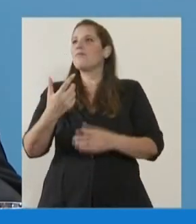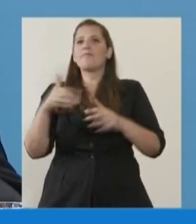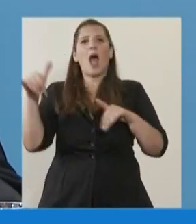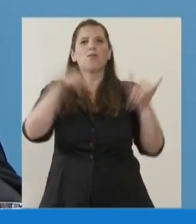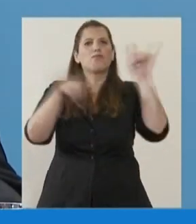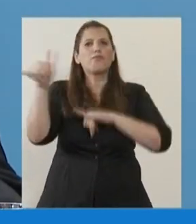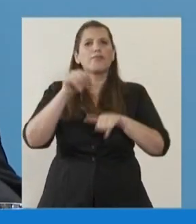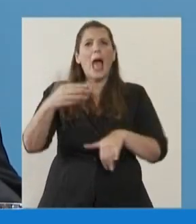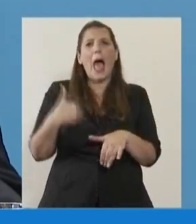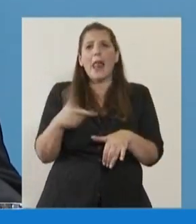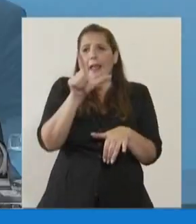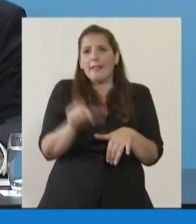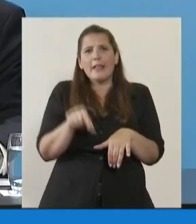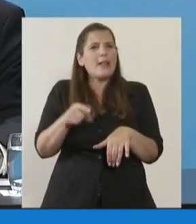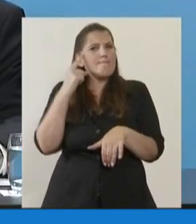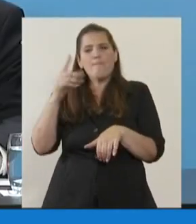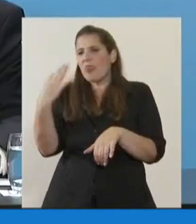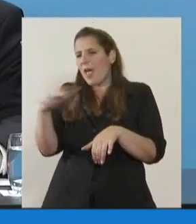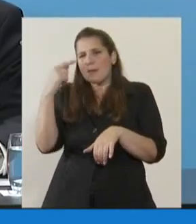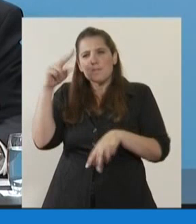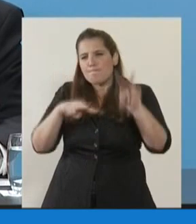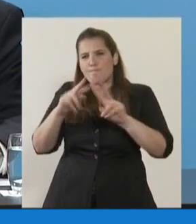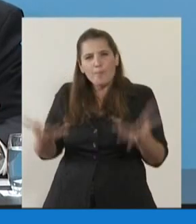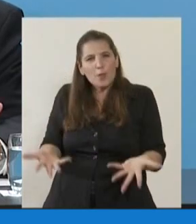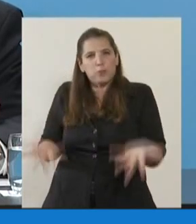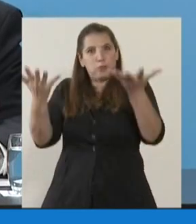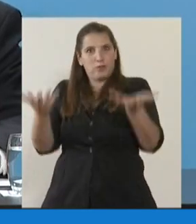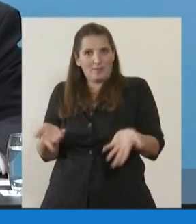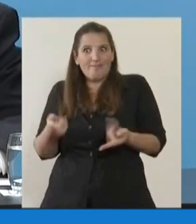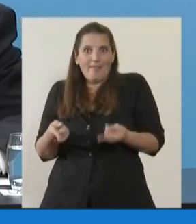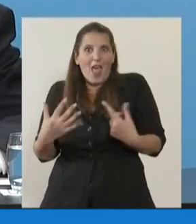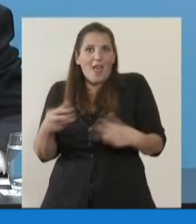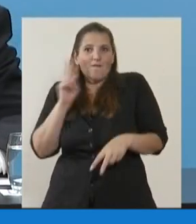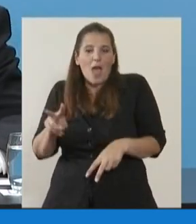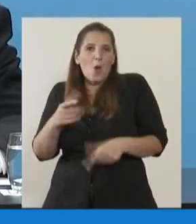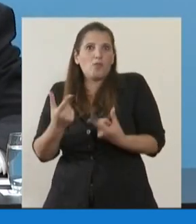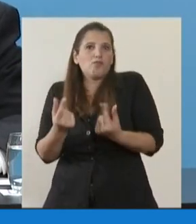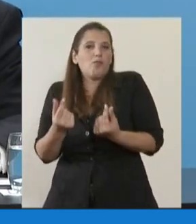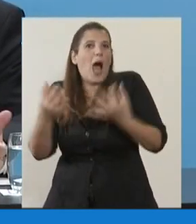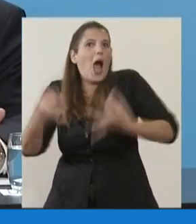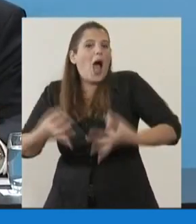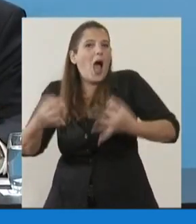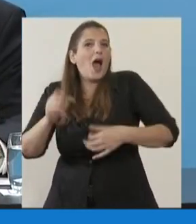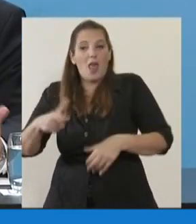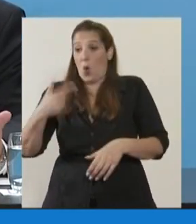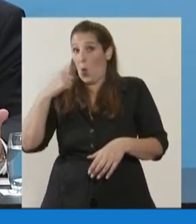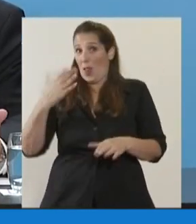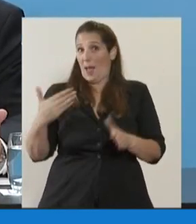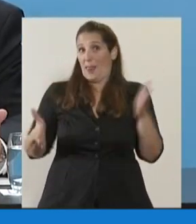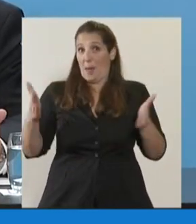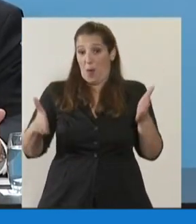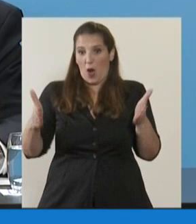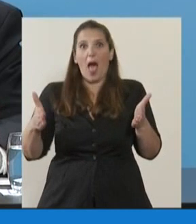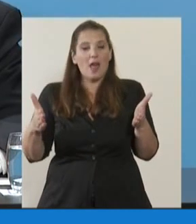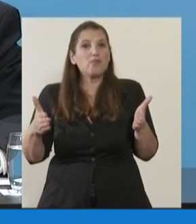es fundamental potenciar y fomentar y que estamos viendo que está dando buenos resultados. Esta temporada ha sido una